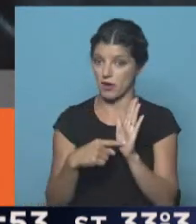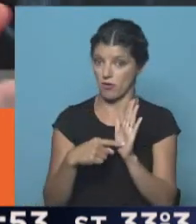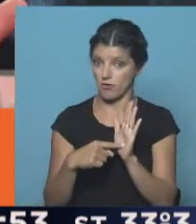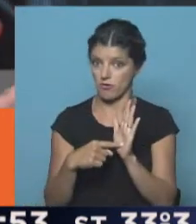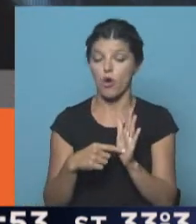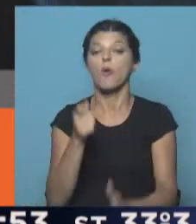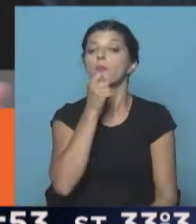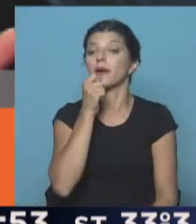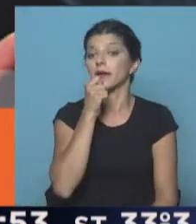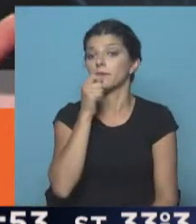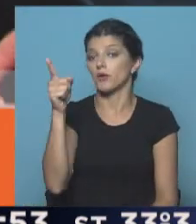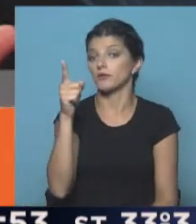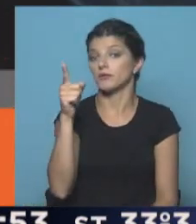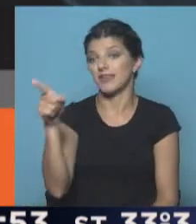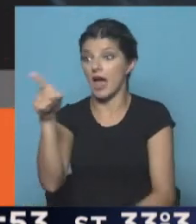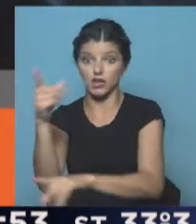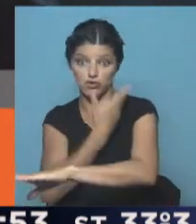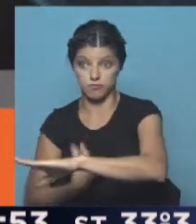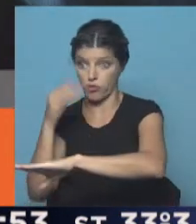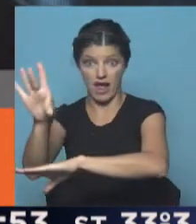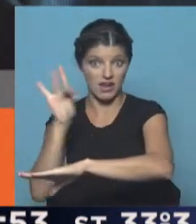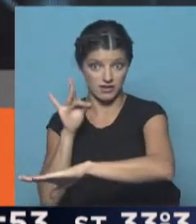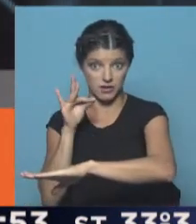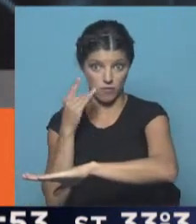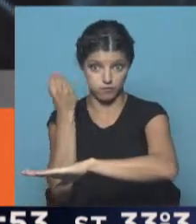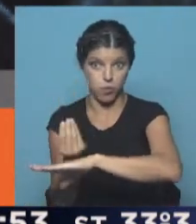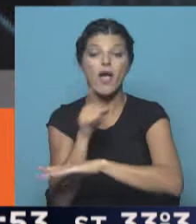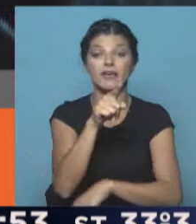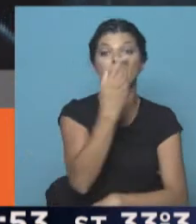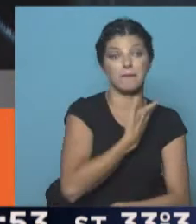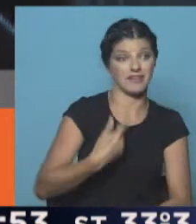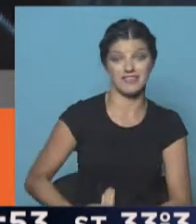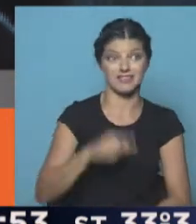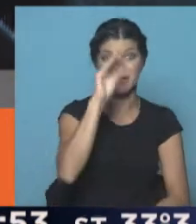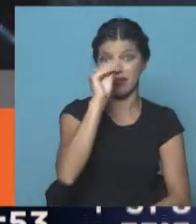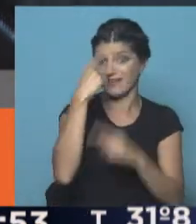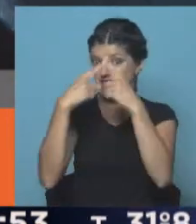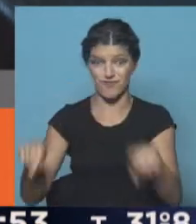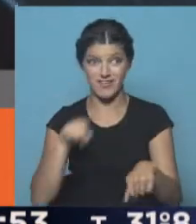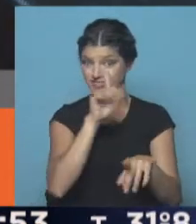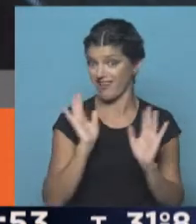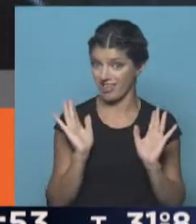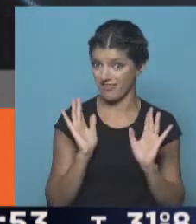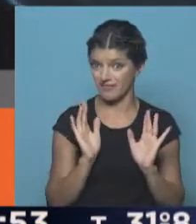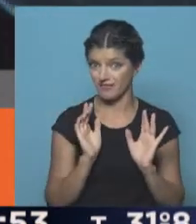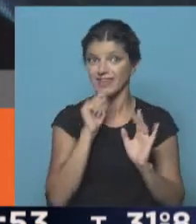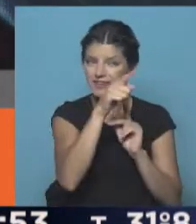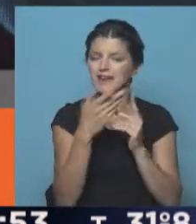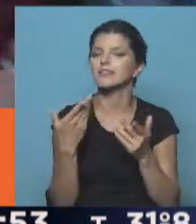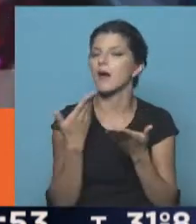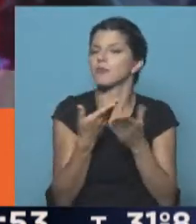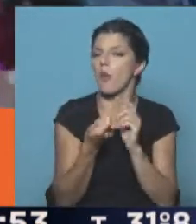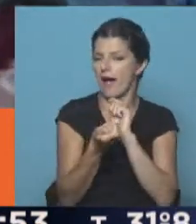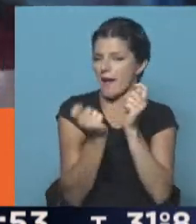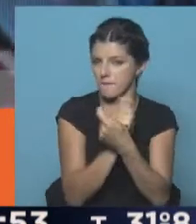menos Maduro ha sido elegido por la población venezolana, cosa que no ocurre con el presidente de Brasil, digamos, que es el que está permitiendo este giro en el Mercosur. Porque si Brasil no hubiera, no